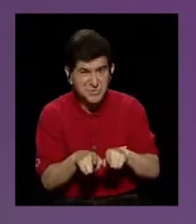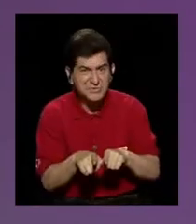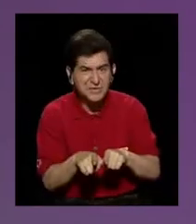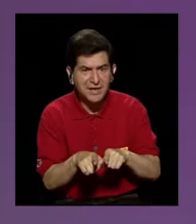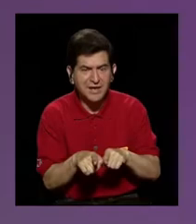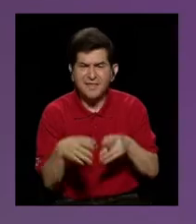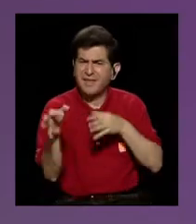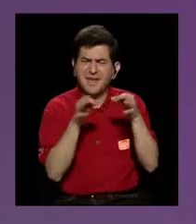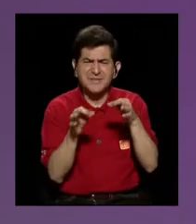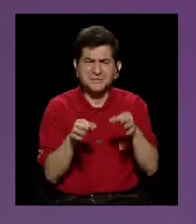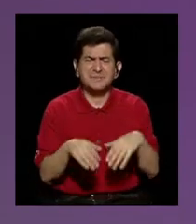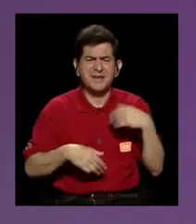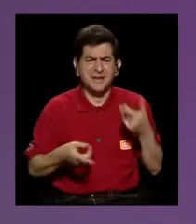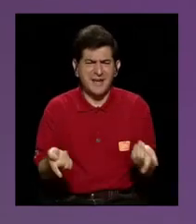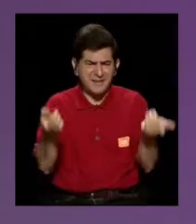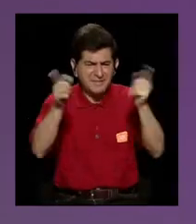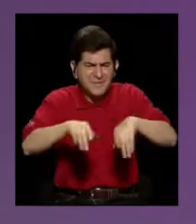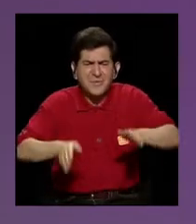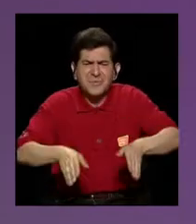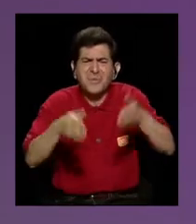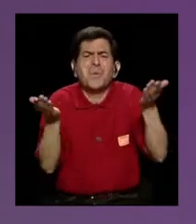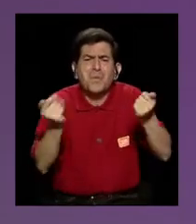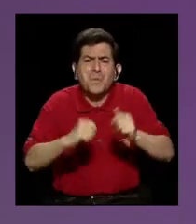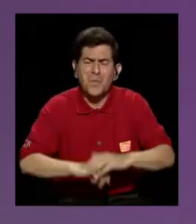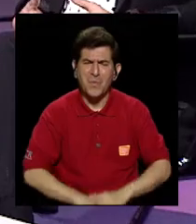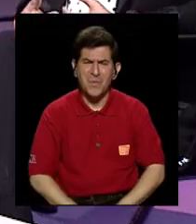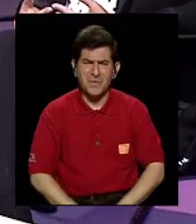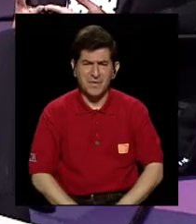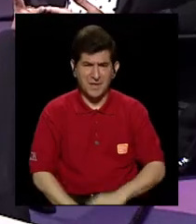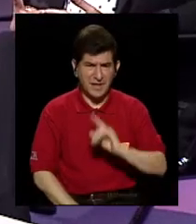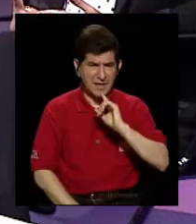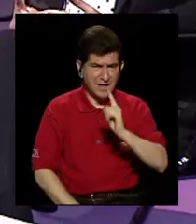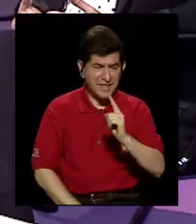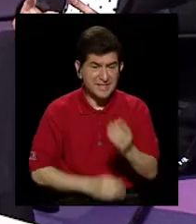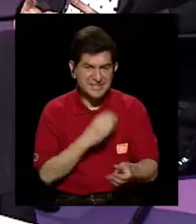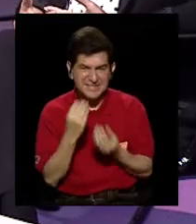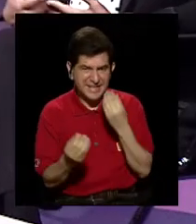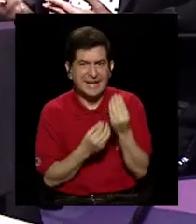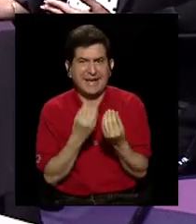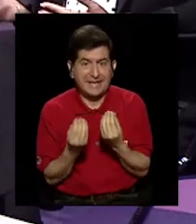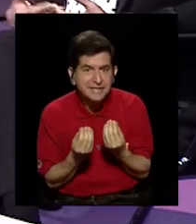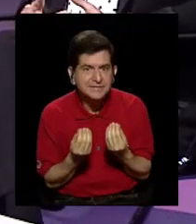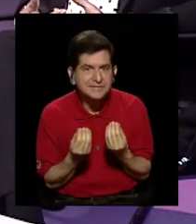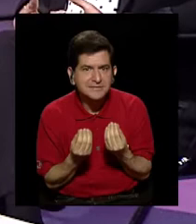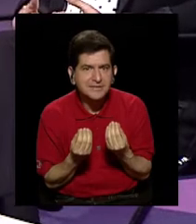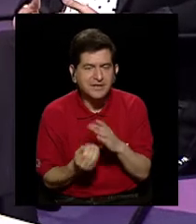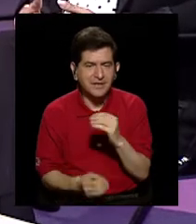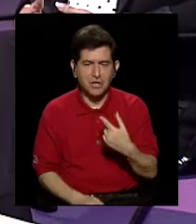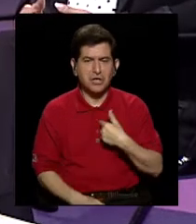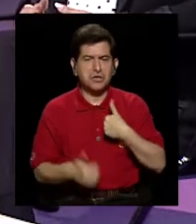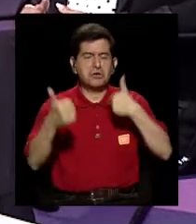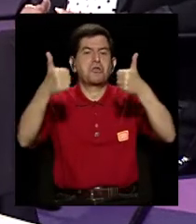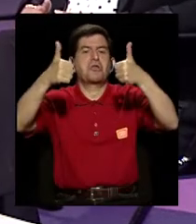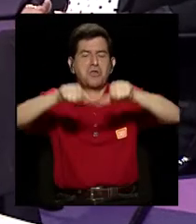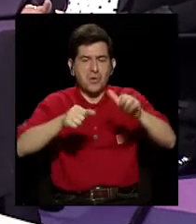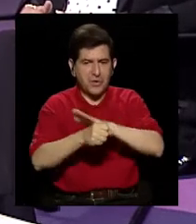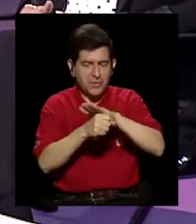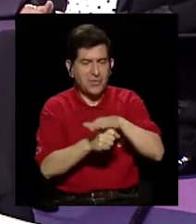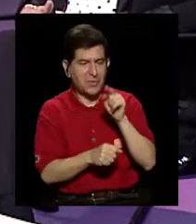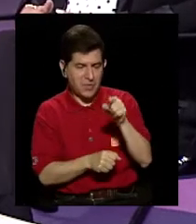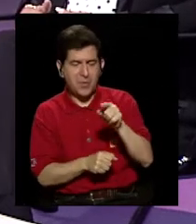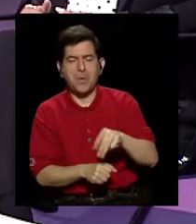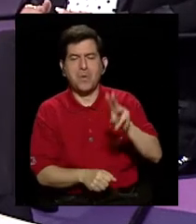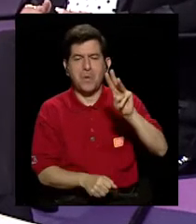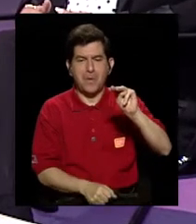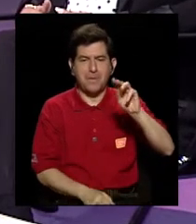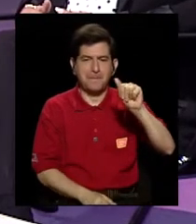¿Cómo podemos explicar este fenómeno? Bueno, cuando dice que qué podemos hacer, ¿verdad? Y coincido completamente con Marcela que